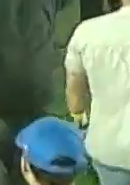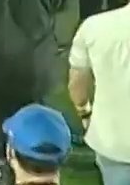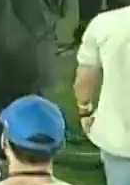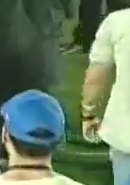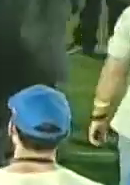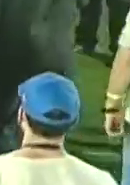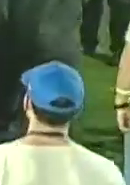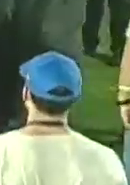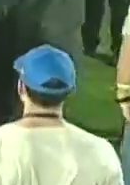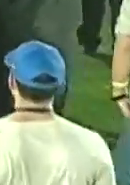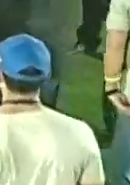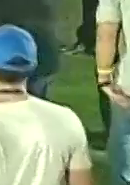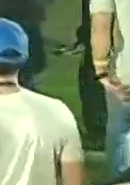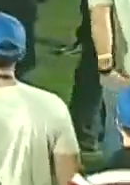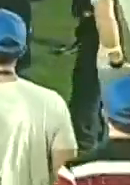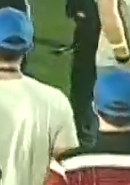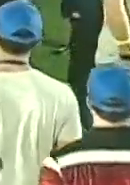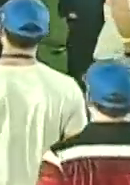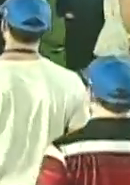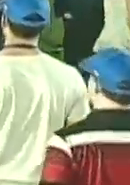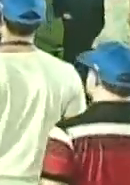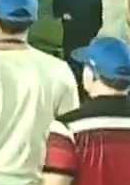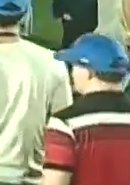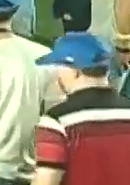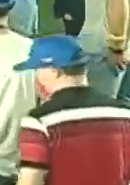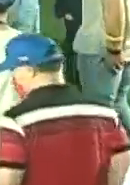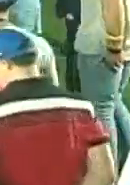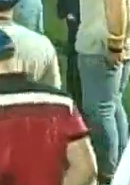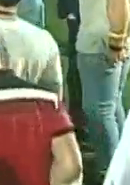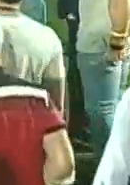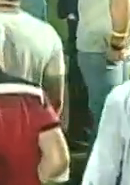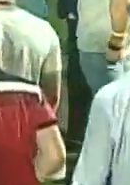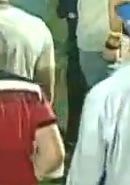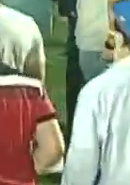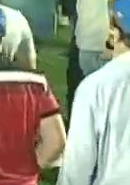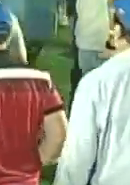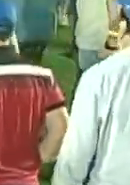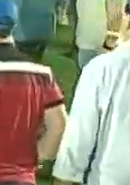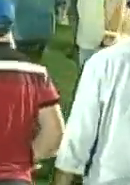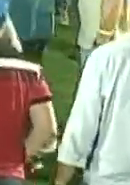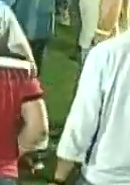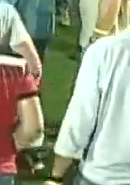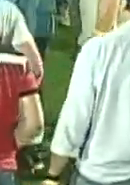yo digo en mi cantar, Dios te bendiga, Monagas.